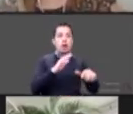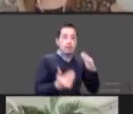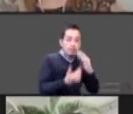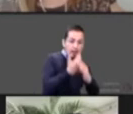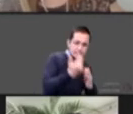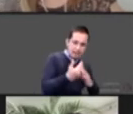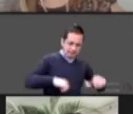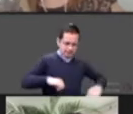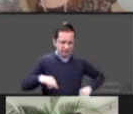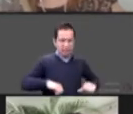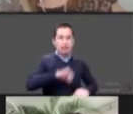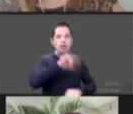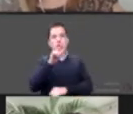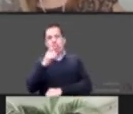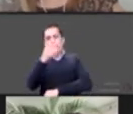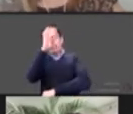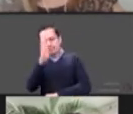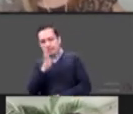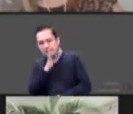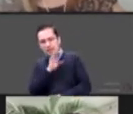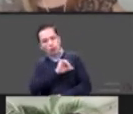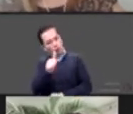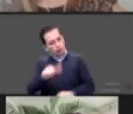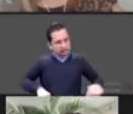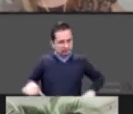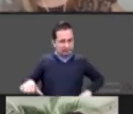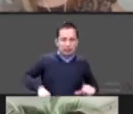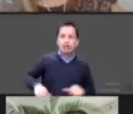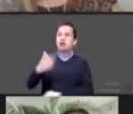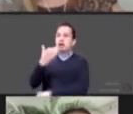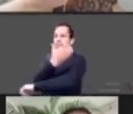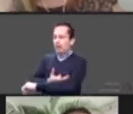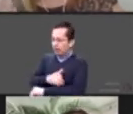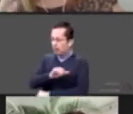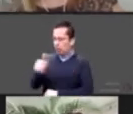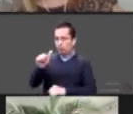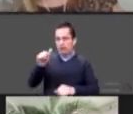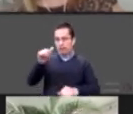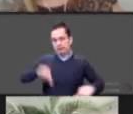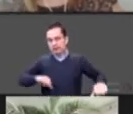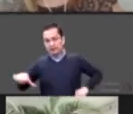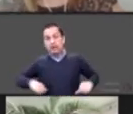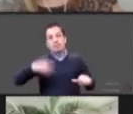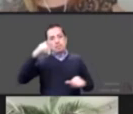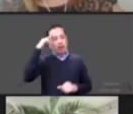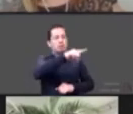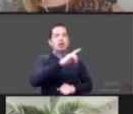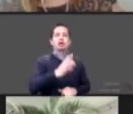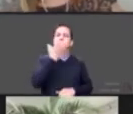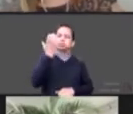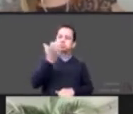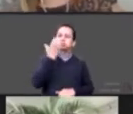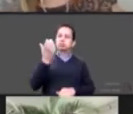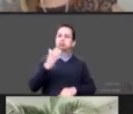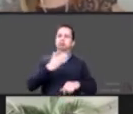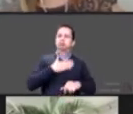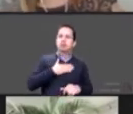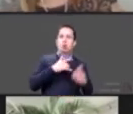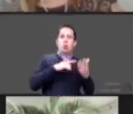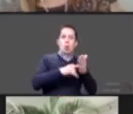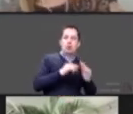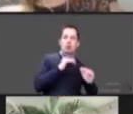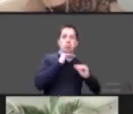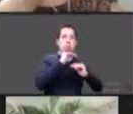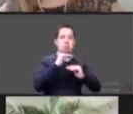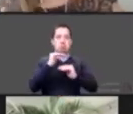reforzando. Y ahí lo que nos daba nuestra encuesta, más allá del tema de conectividad, es cómo también ellos se